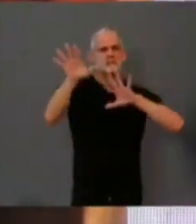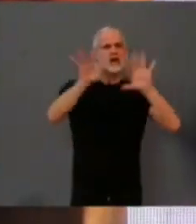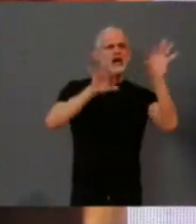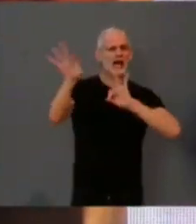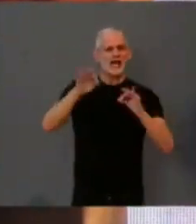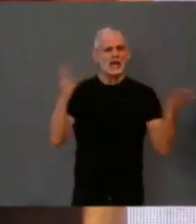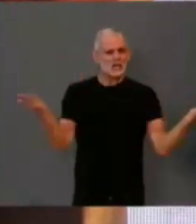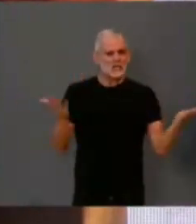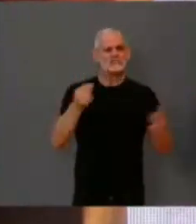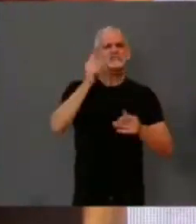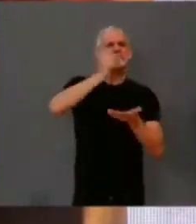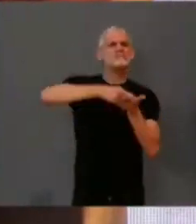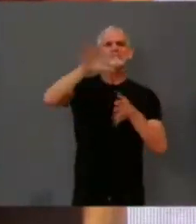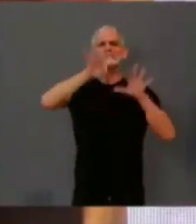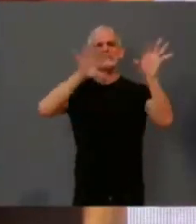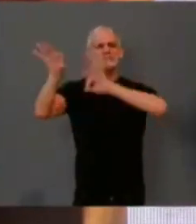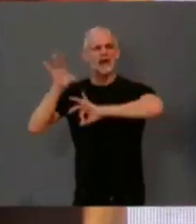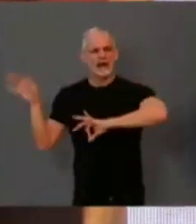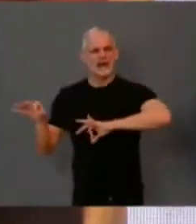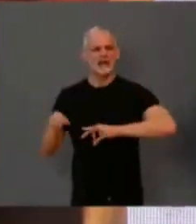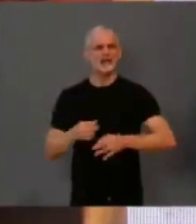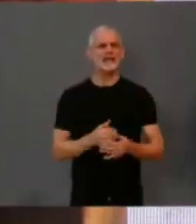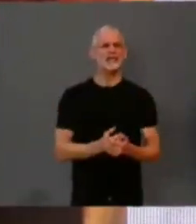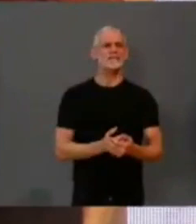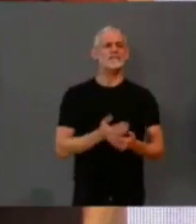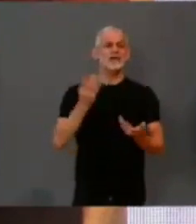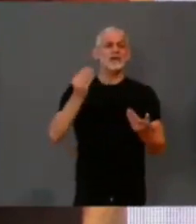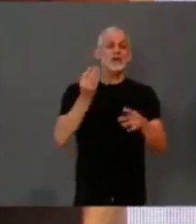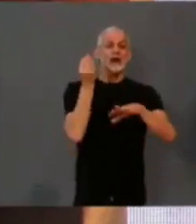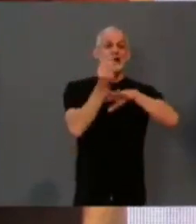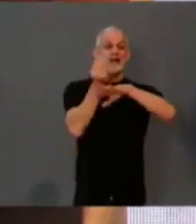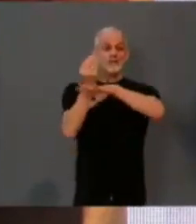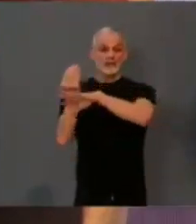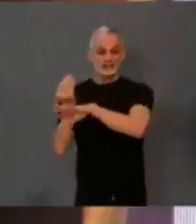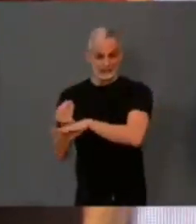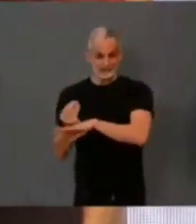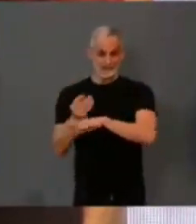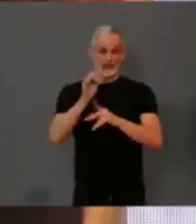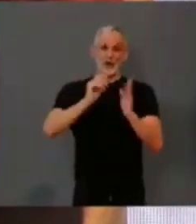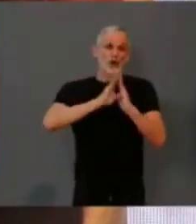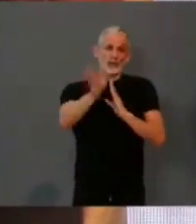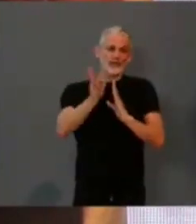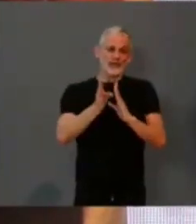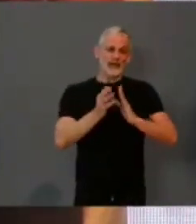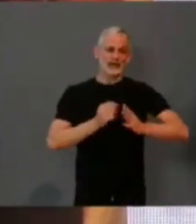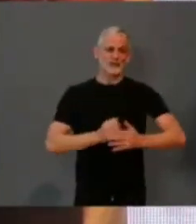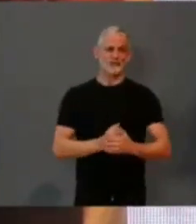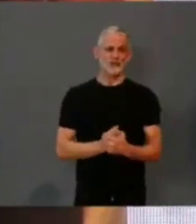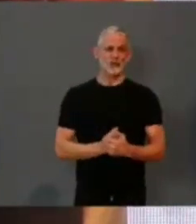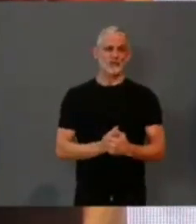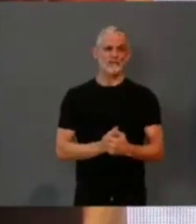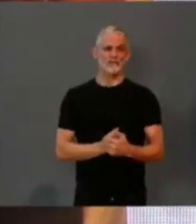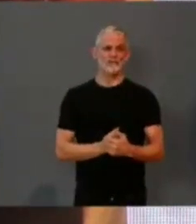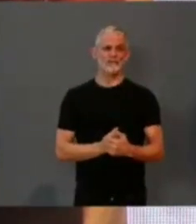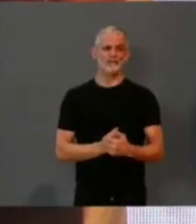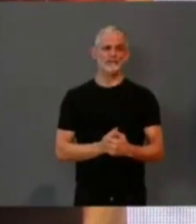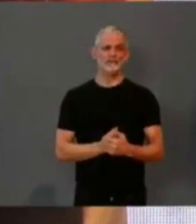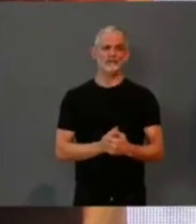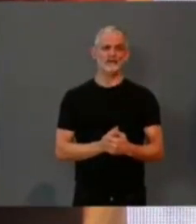pueda decidir puede ser a través de representantes o de manera directa pero